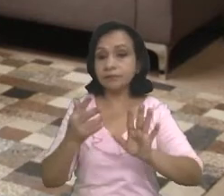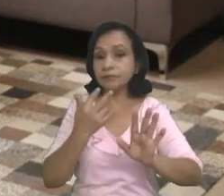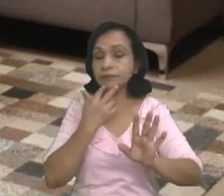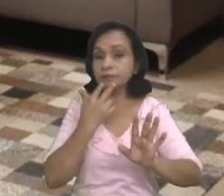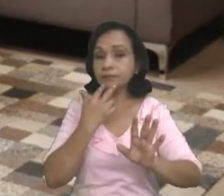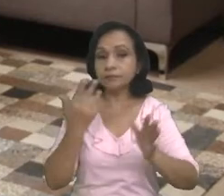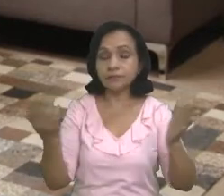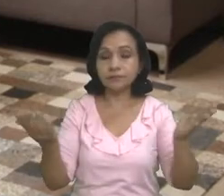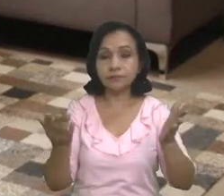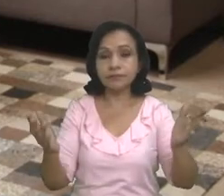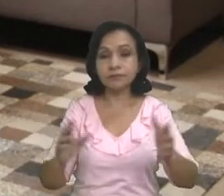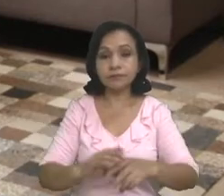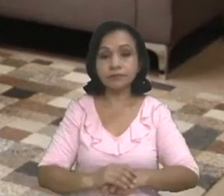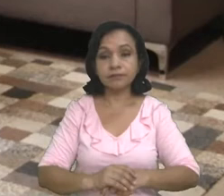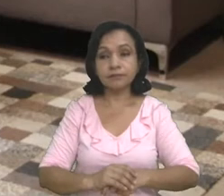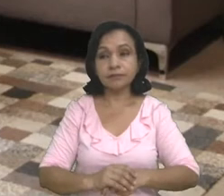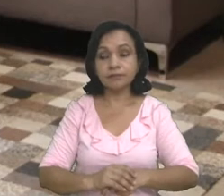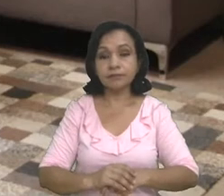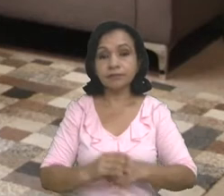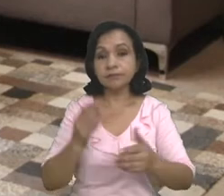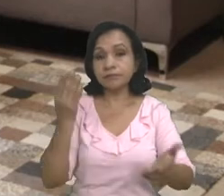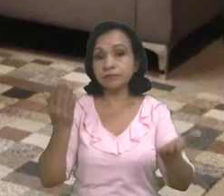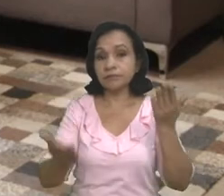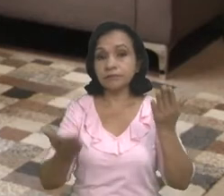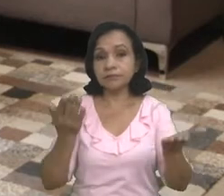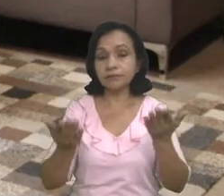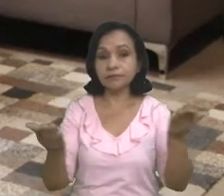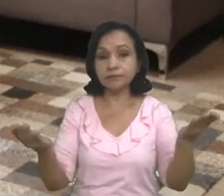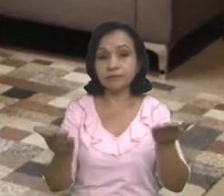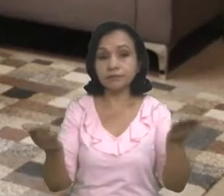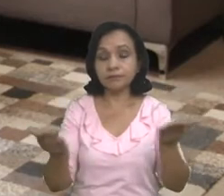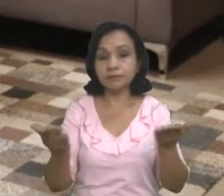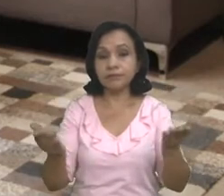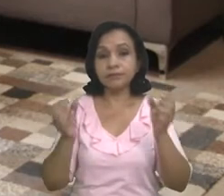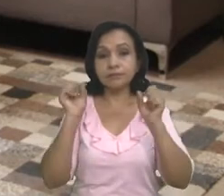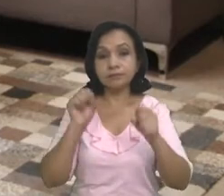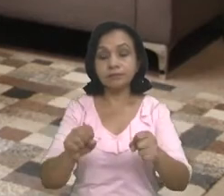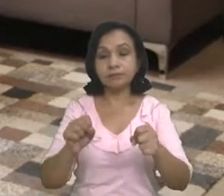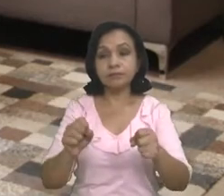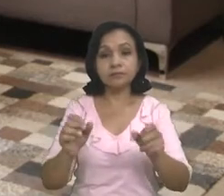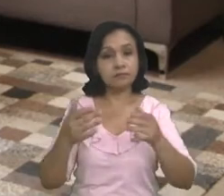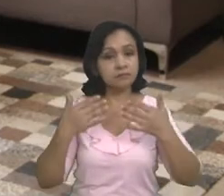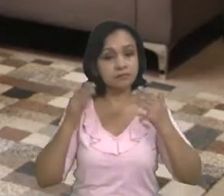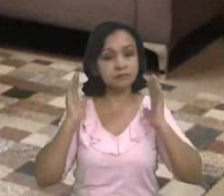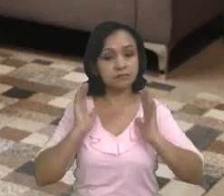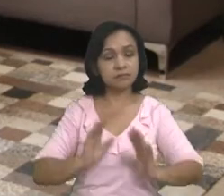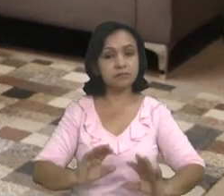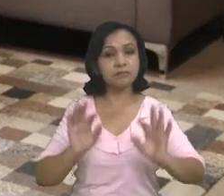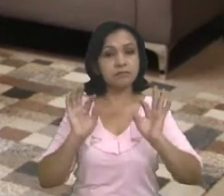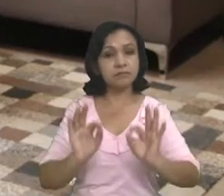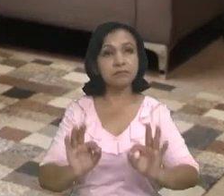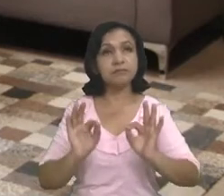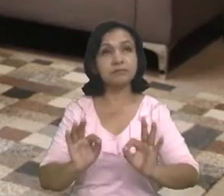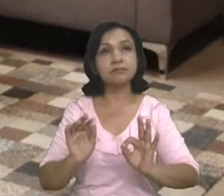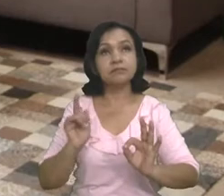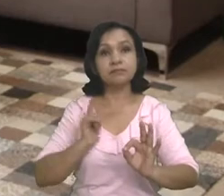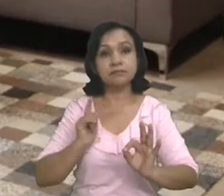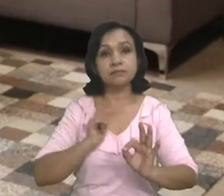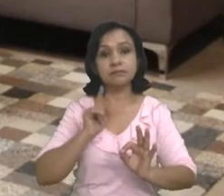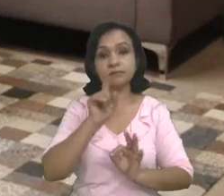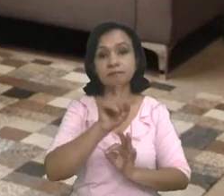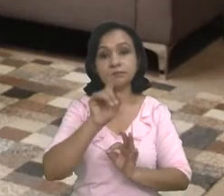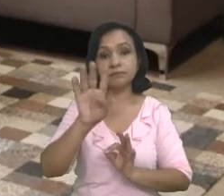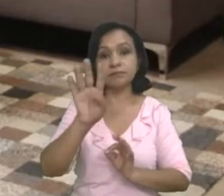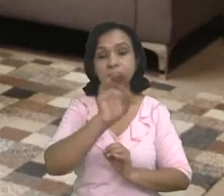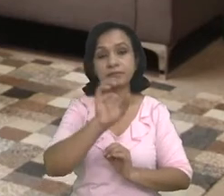éste ha inclusive está el se puede se siente bien para verdad tenemos un 14 por